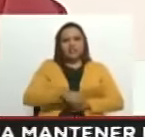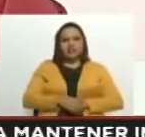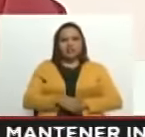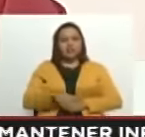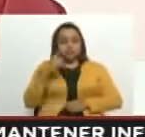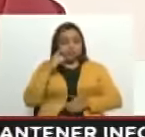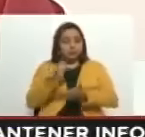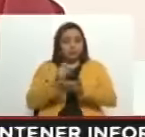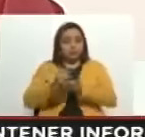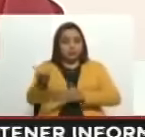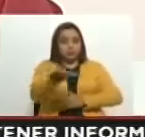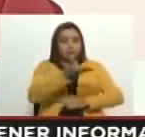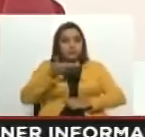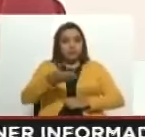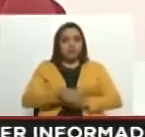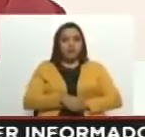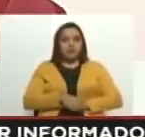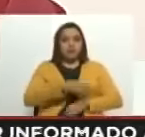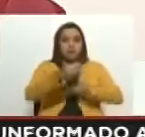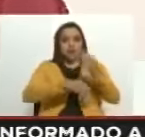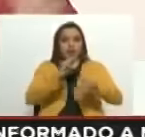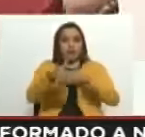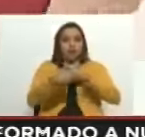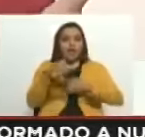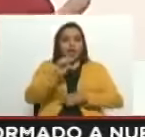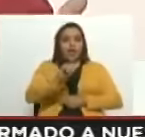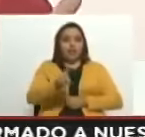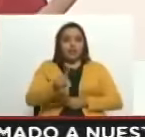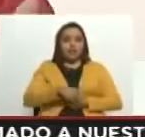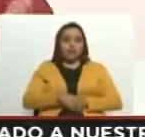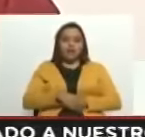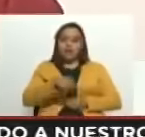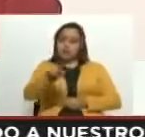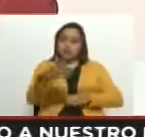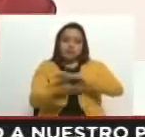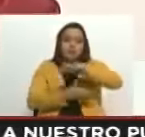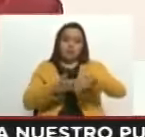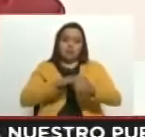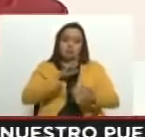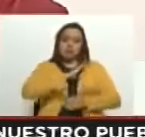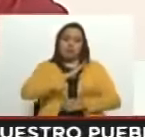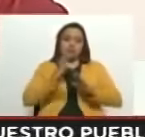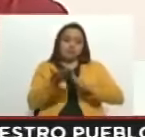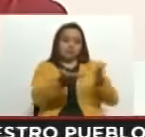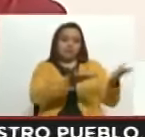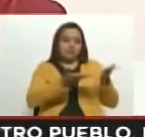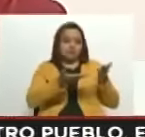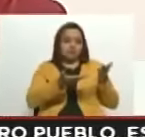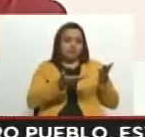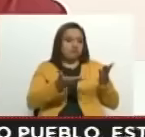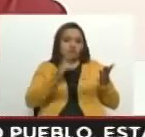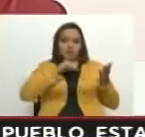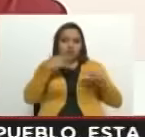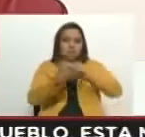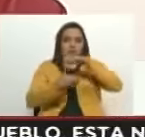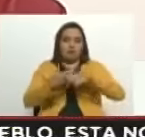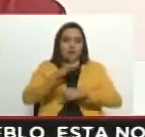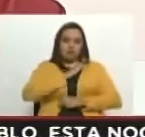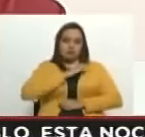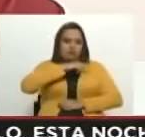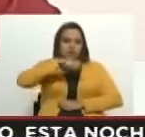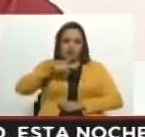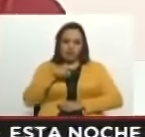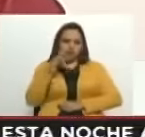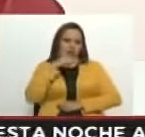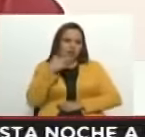vean. Se la hicieron a los ADECO. Pero ese problema de ellos, repito, no es problema nuestro. No es problema